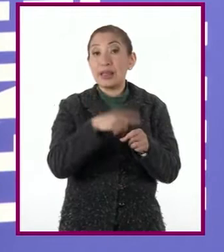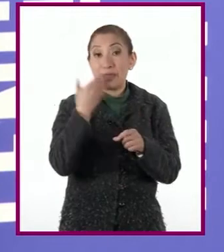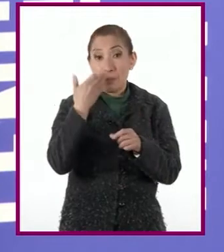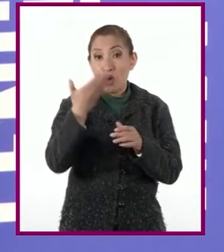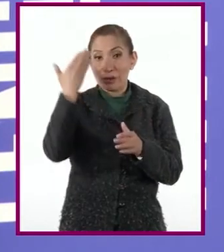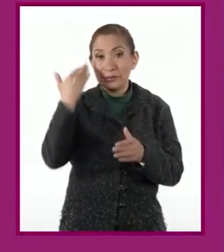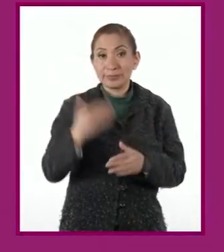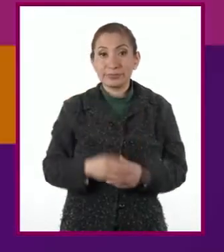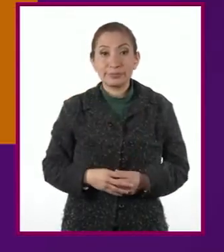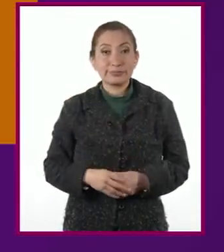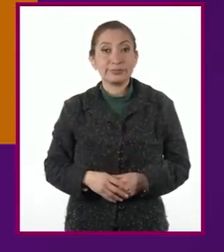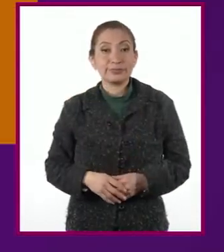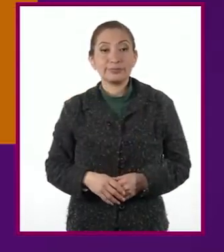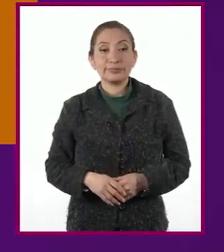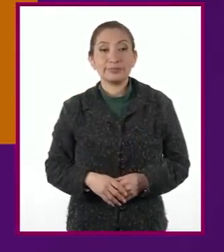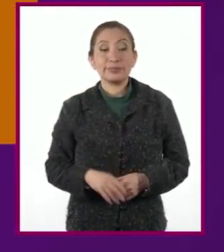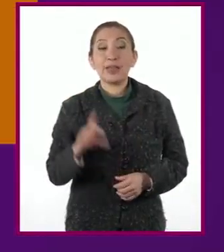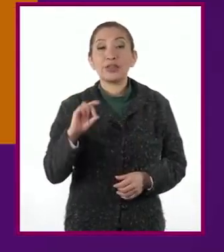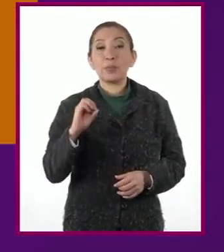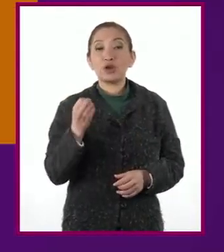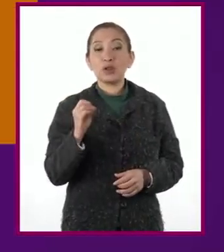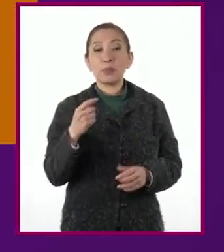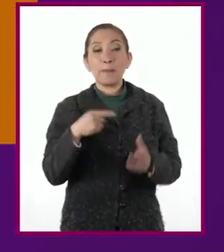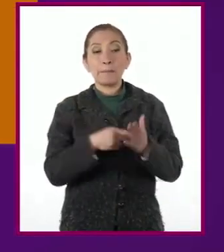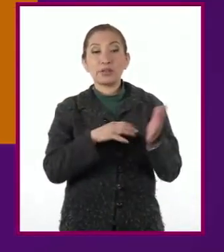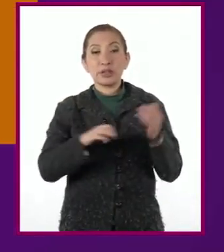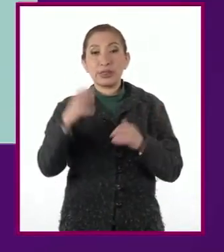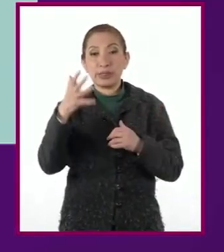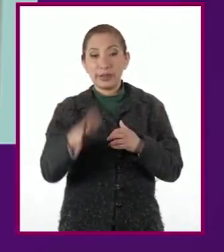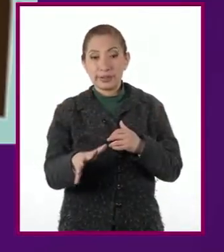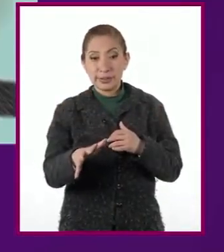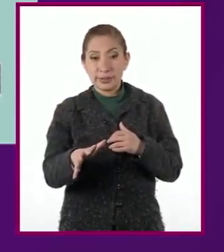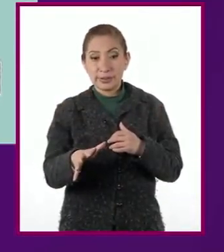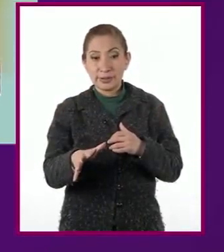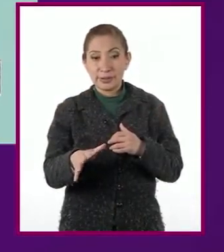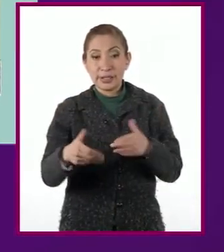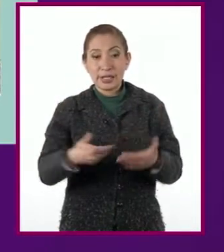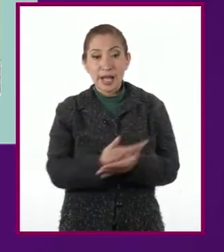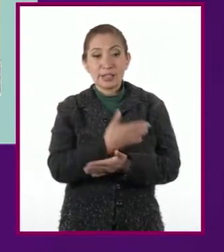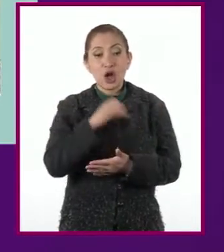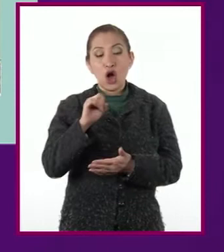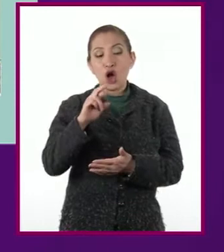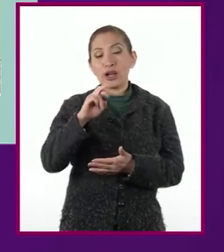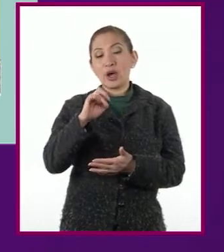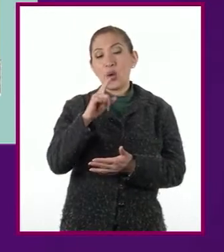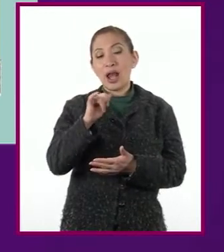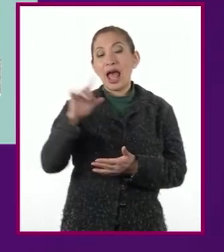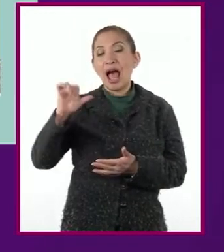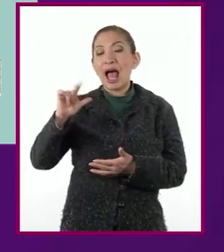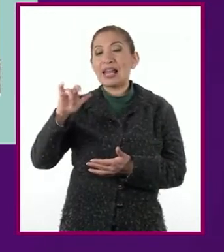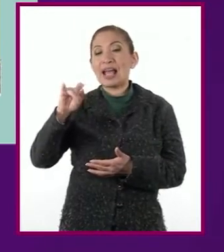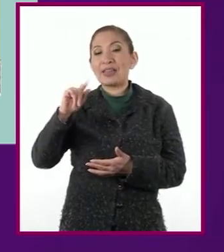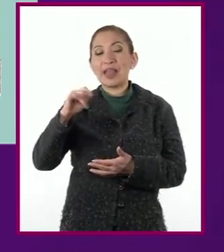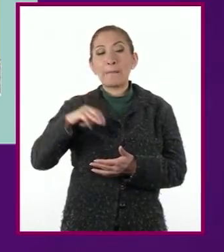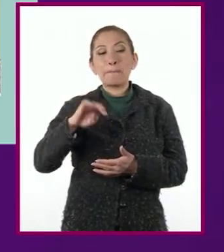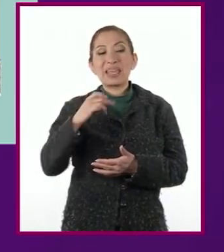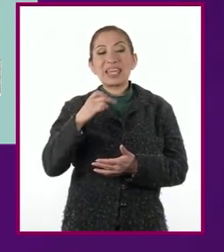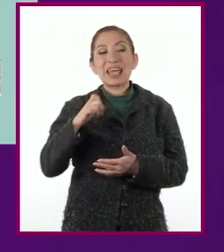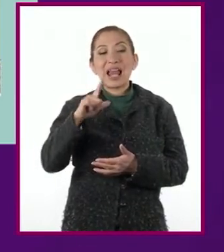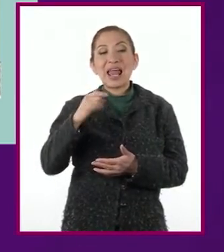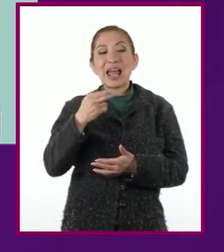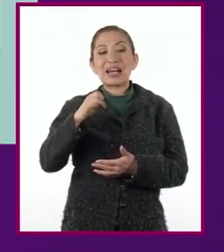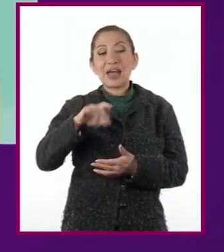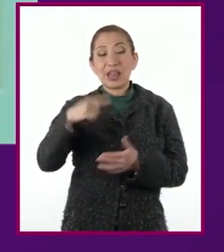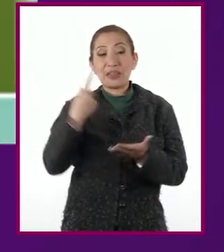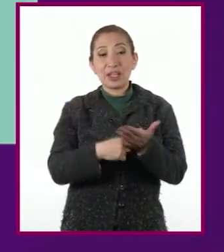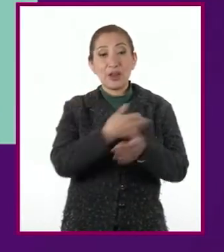época. El 30 de octubre de 1910, nace en Orihuela, Alicante, Miguel Hernández, en el